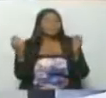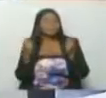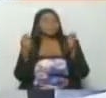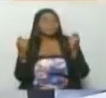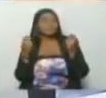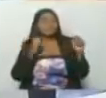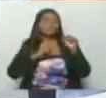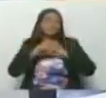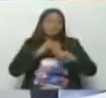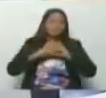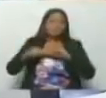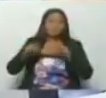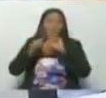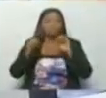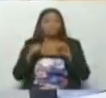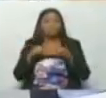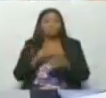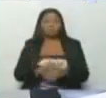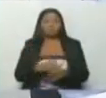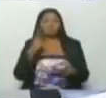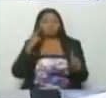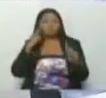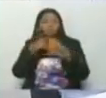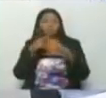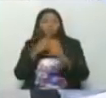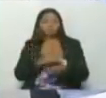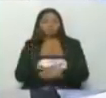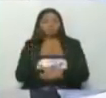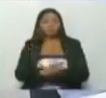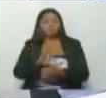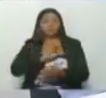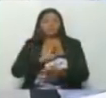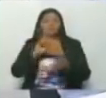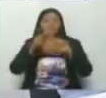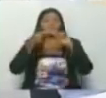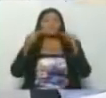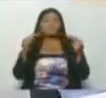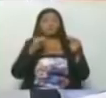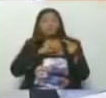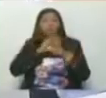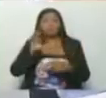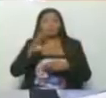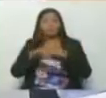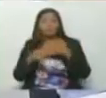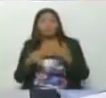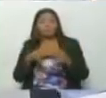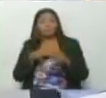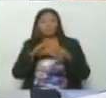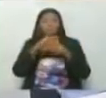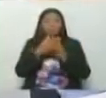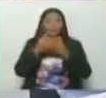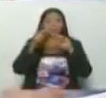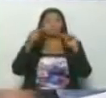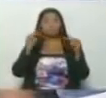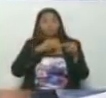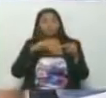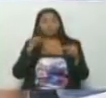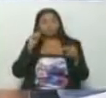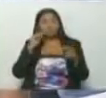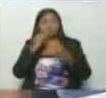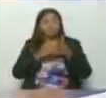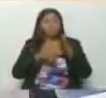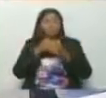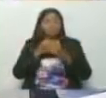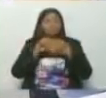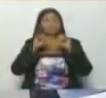su despliegue con su coherencia la paz en nuestro país y en condiciones de país que podemos nosotros registrar